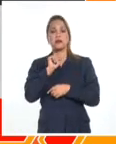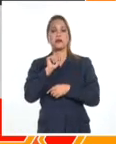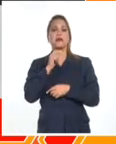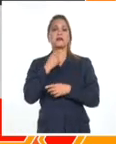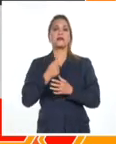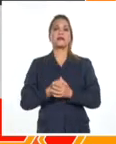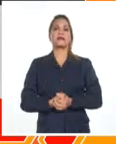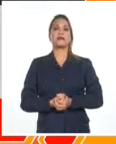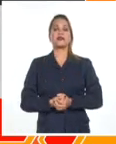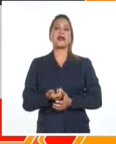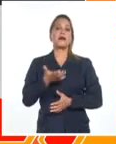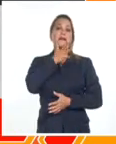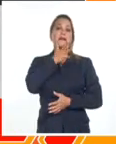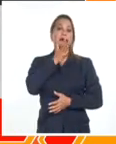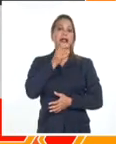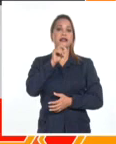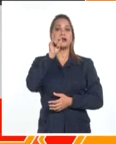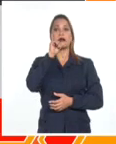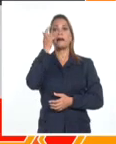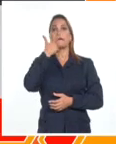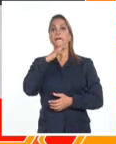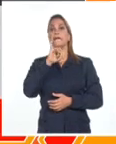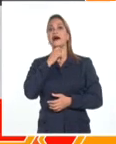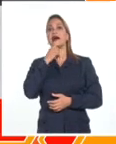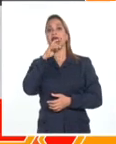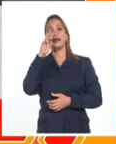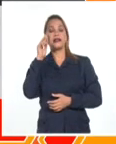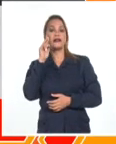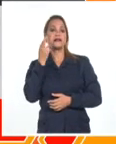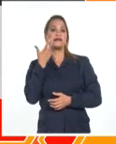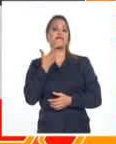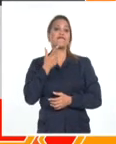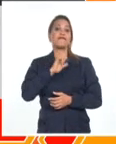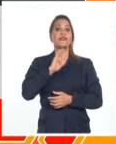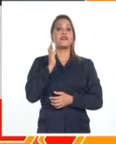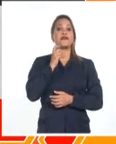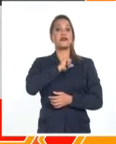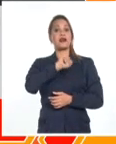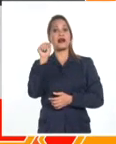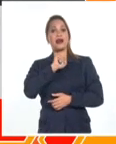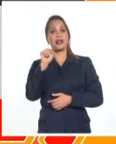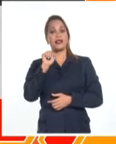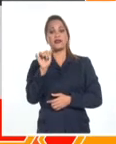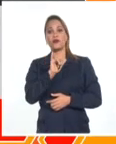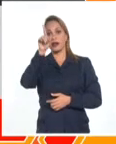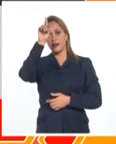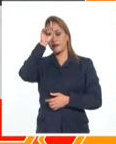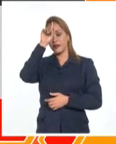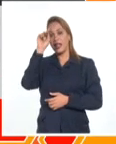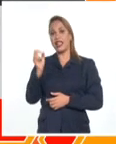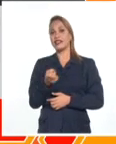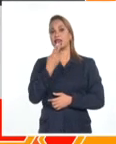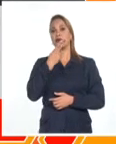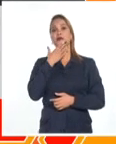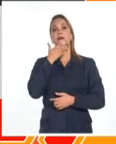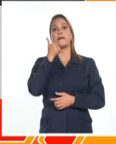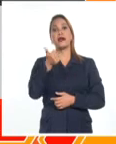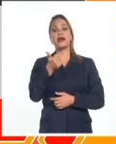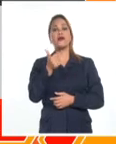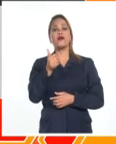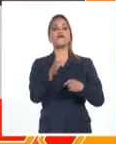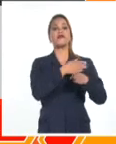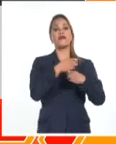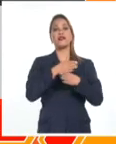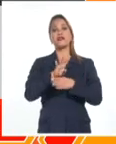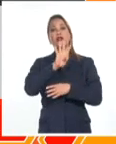arriba. Tal parece que el Bayern anda de fiesta, como casi siempre en la liga alemana, y saca la segunda mejor diferencia de las